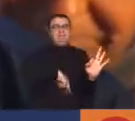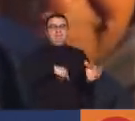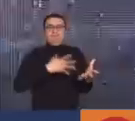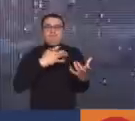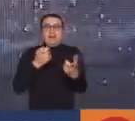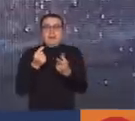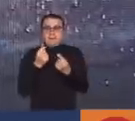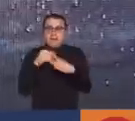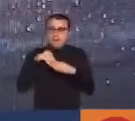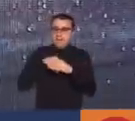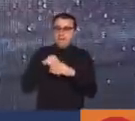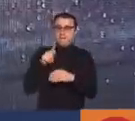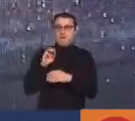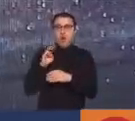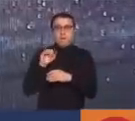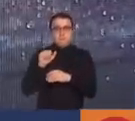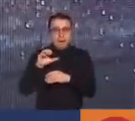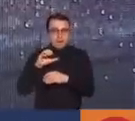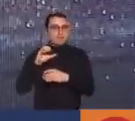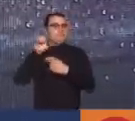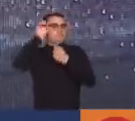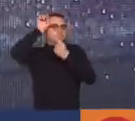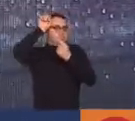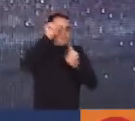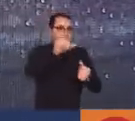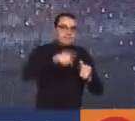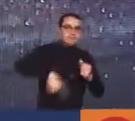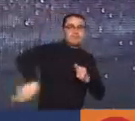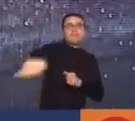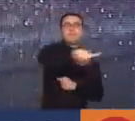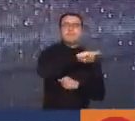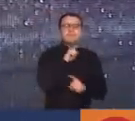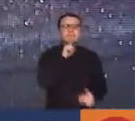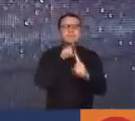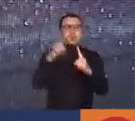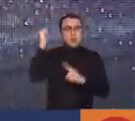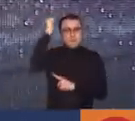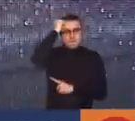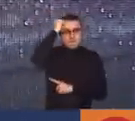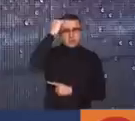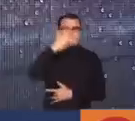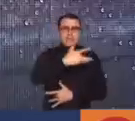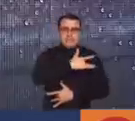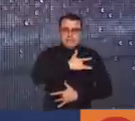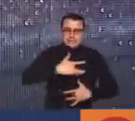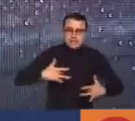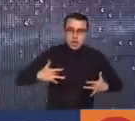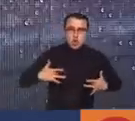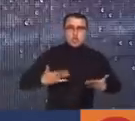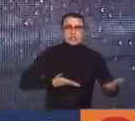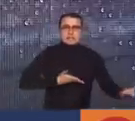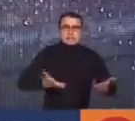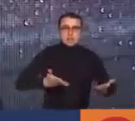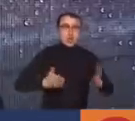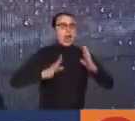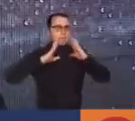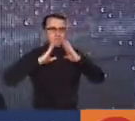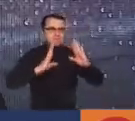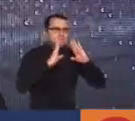dineros del FOMAC para que los maestros y maestras sean bien atendidos en sus servicios de salud